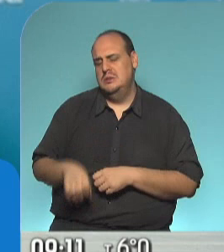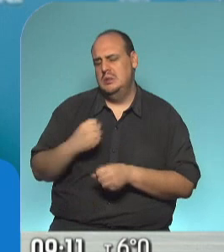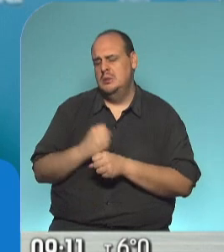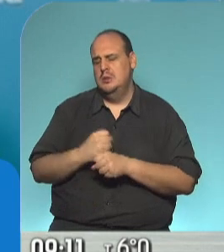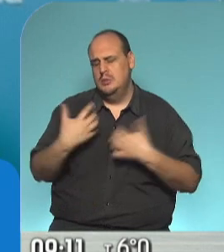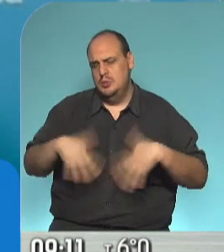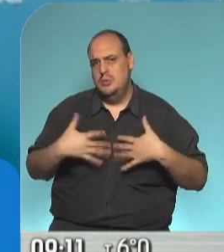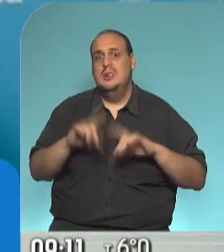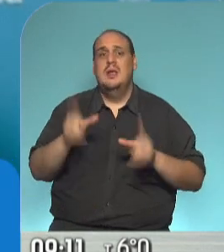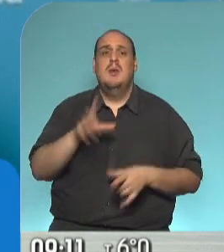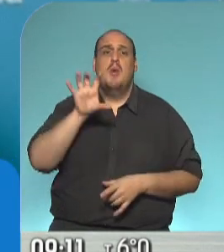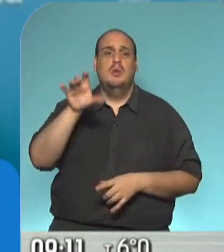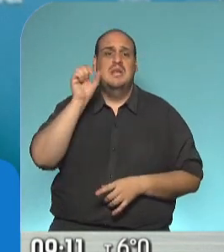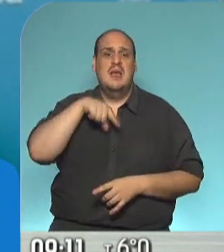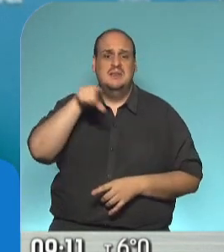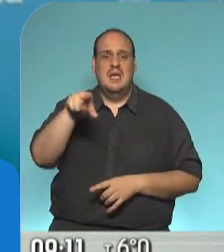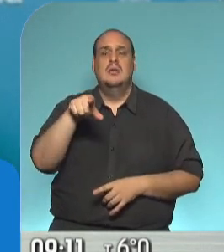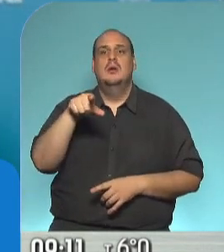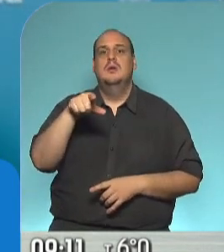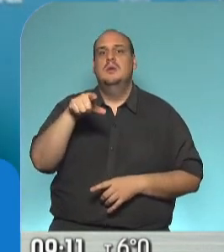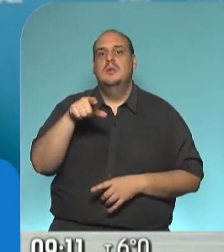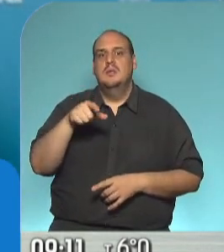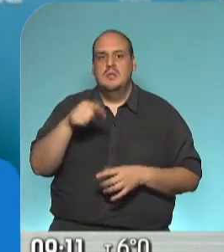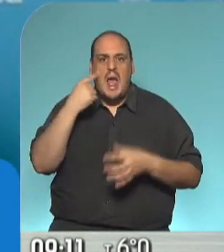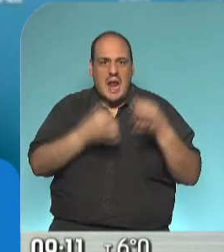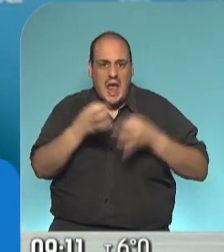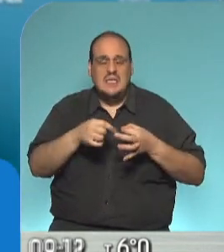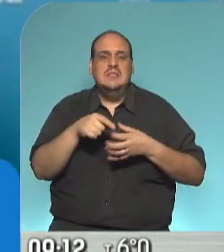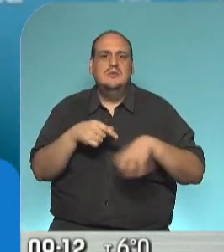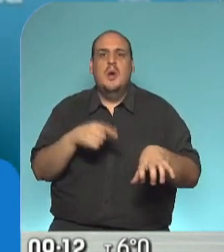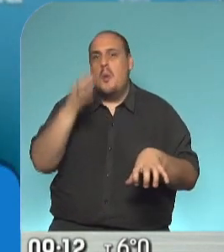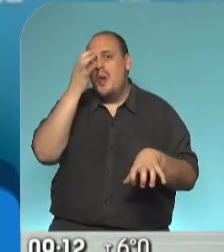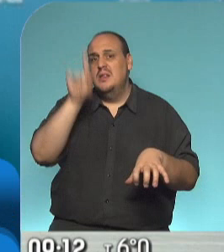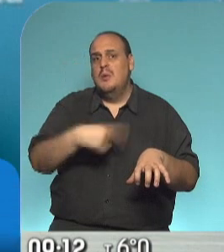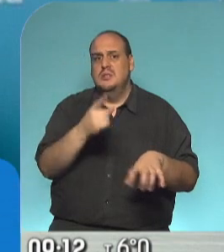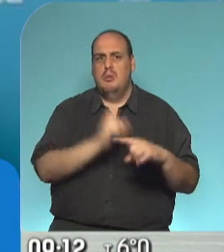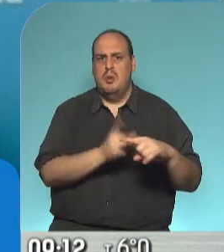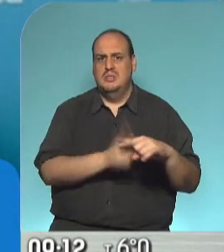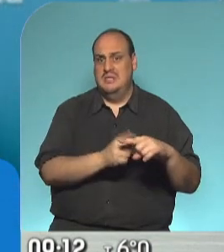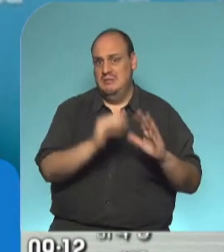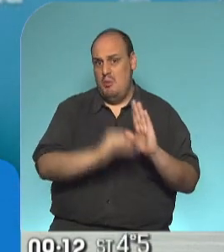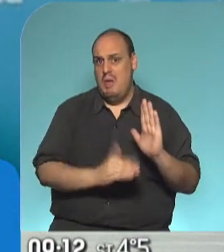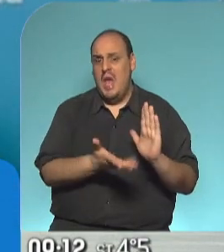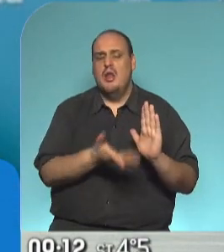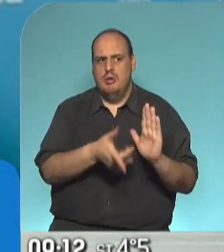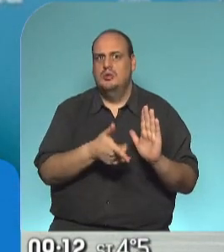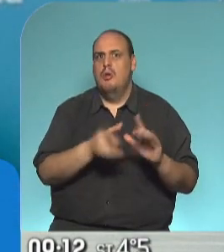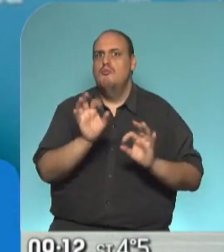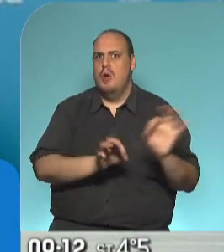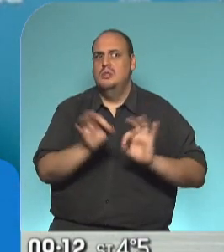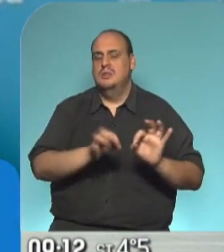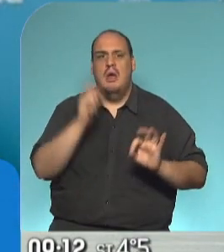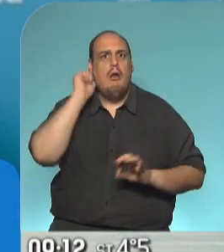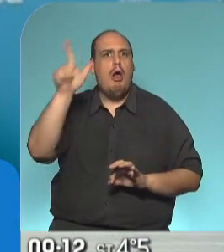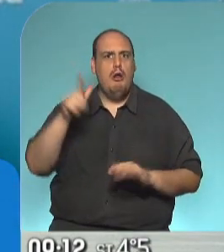la provincia de Chaco, que está abajo del 20% de porcentaje de positividad. Es un mensaje que realmente se puede